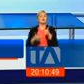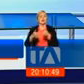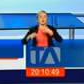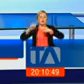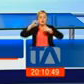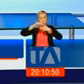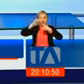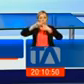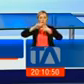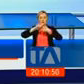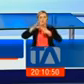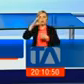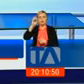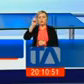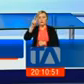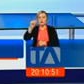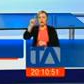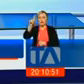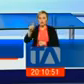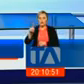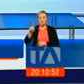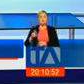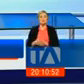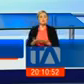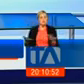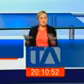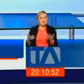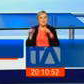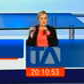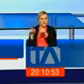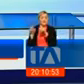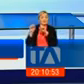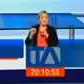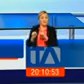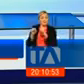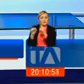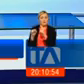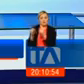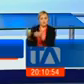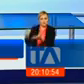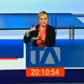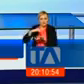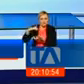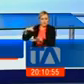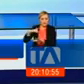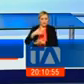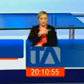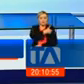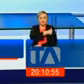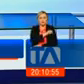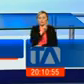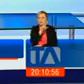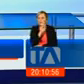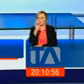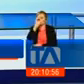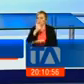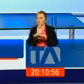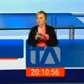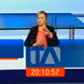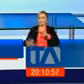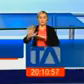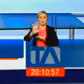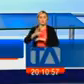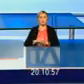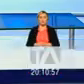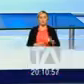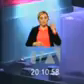el mecanismo COVAX Facilities, a través del cual podría obtener dosis para al menos el 20% de la población.